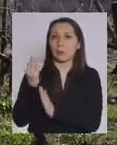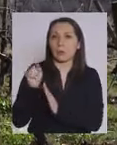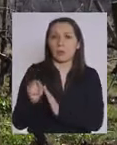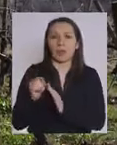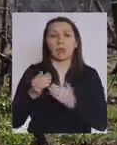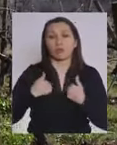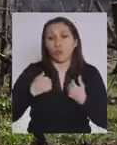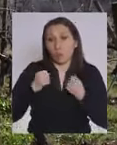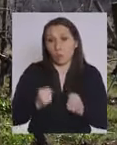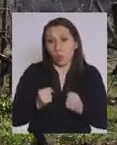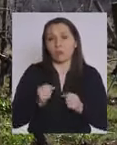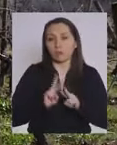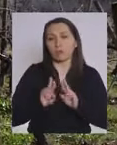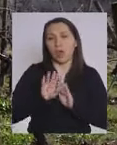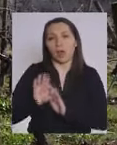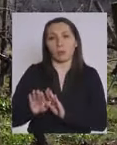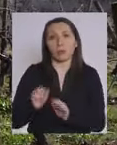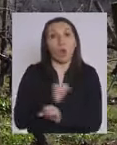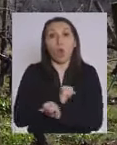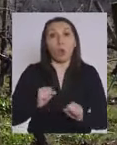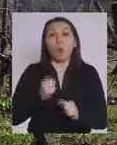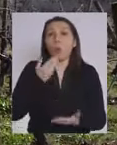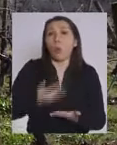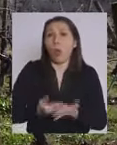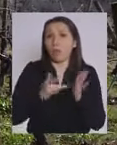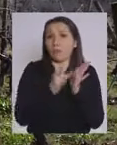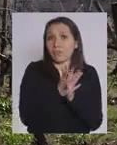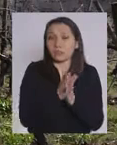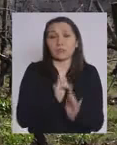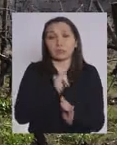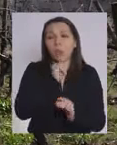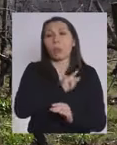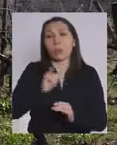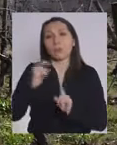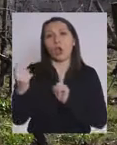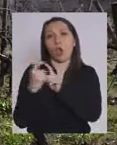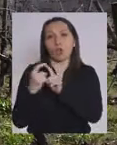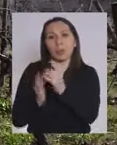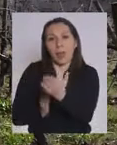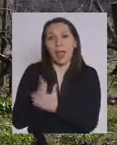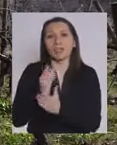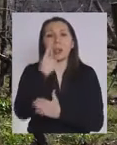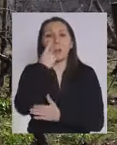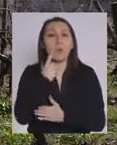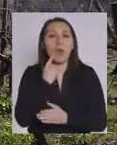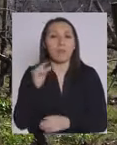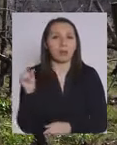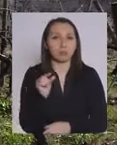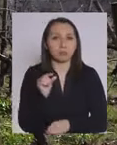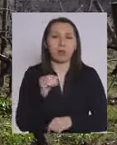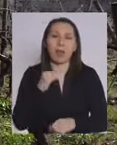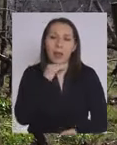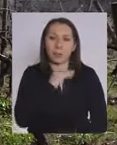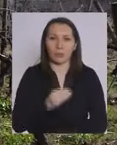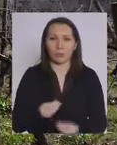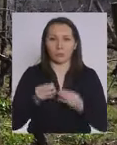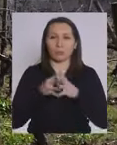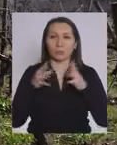mis posibilidades no puedo dar una fecha pero nos pondremos en contacto para iniciar este proyecto piloto a la brevedad muchas